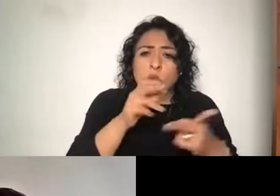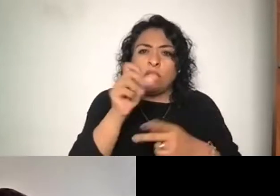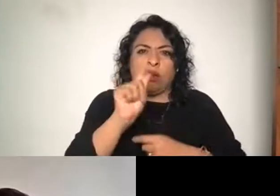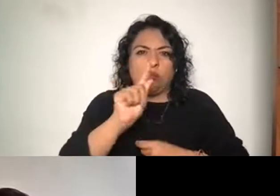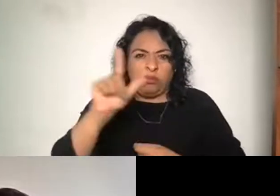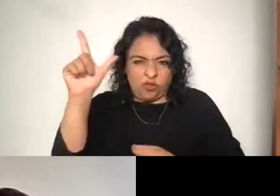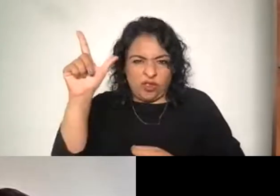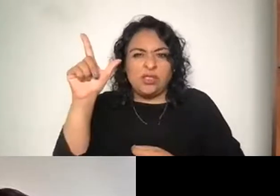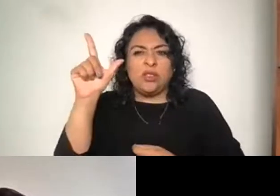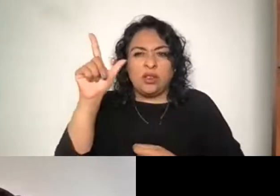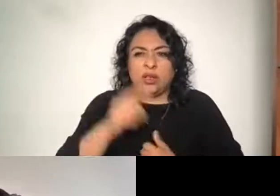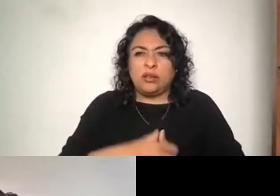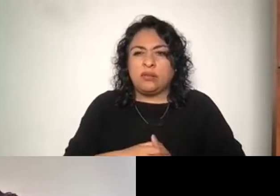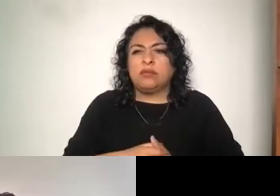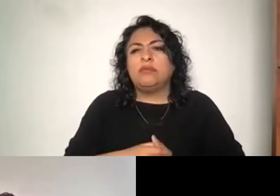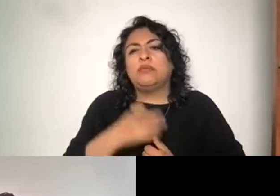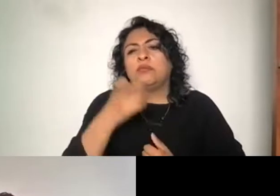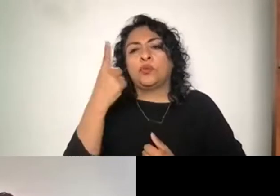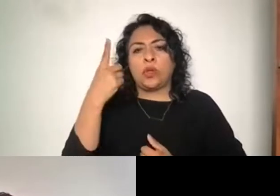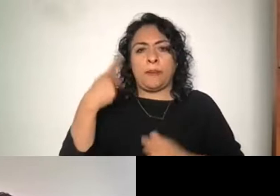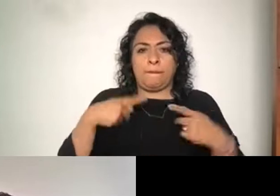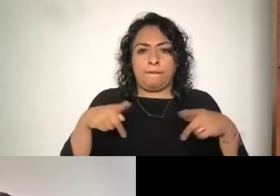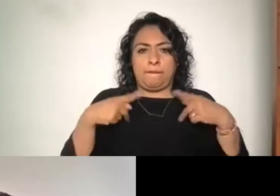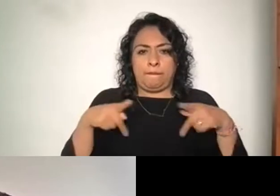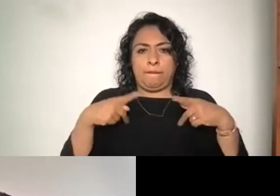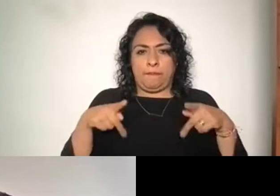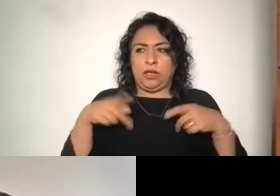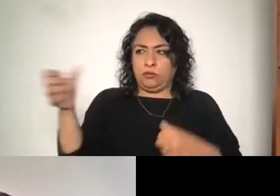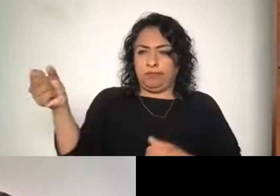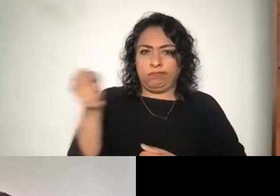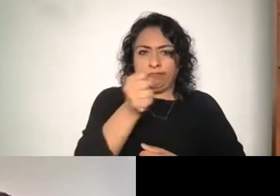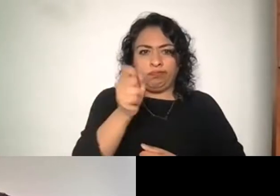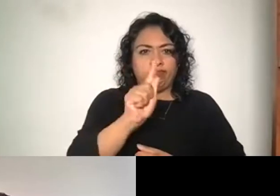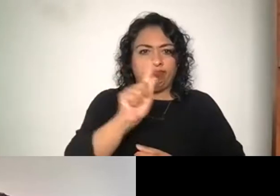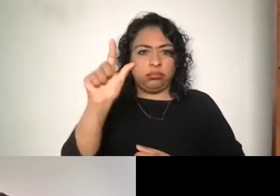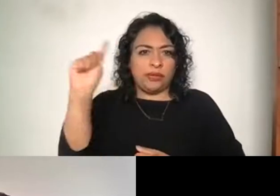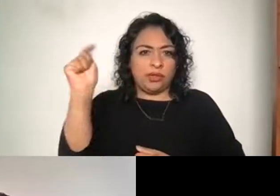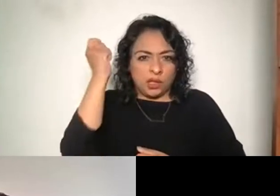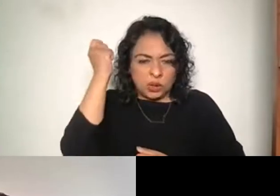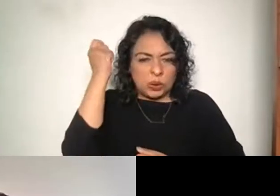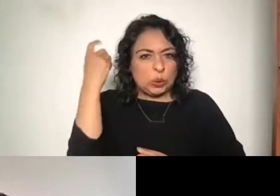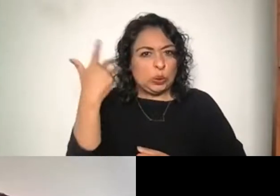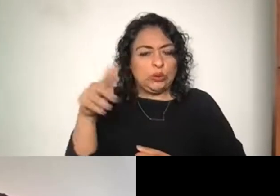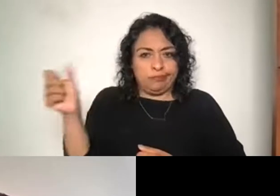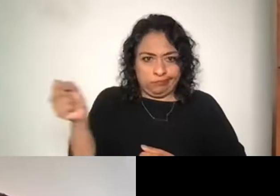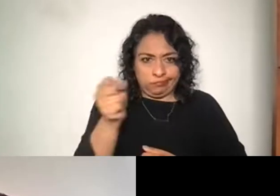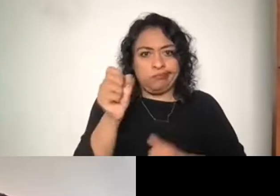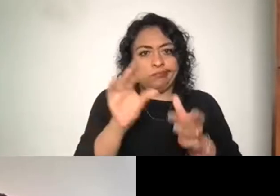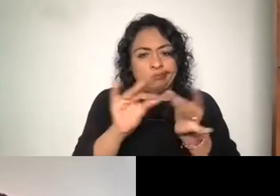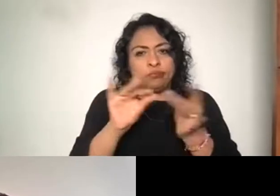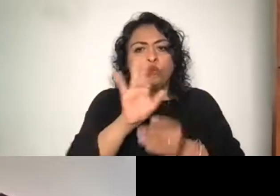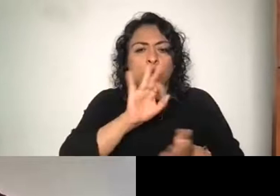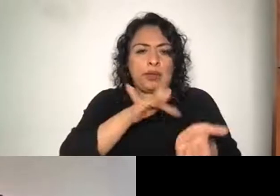Experto, que es pues una persona que es experta en tecnología y que puede